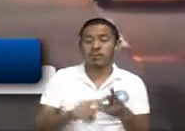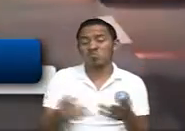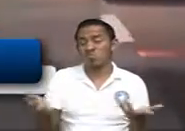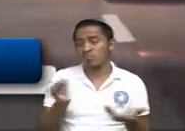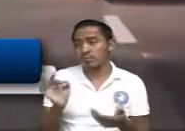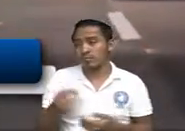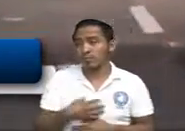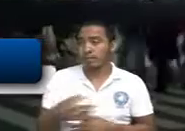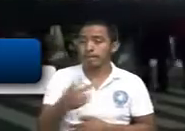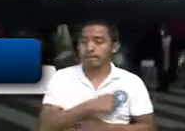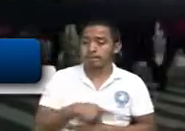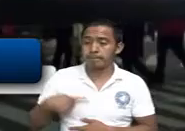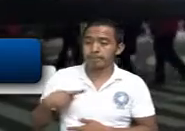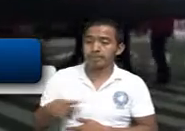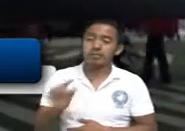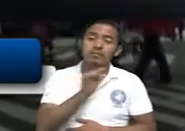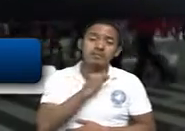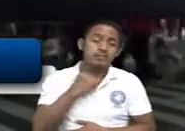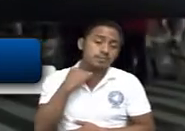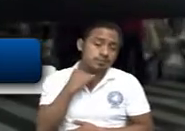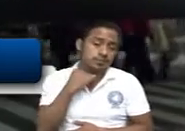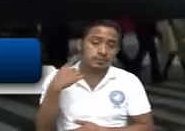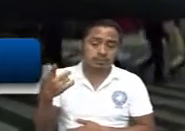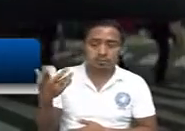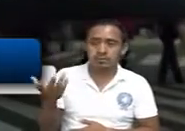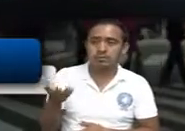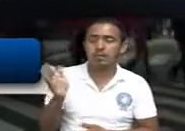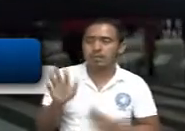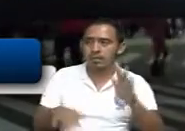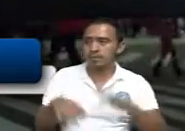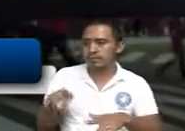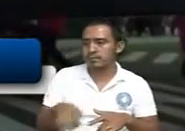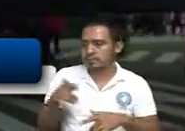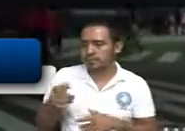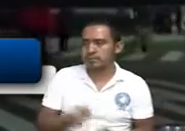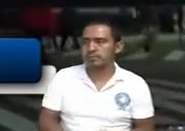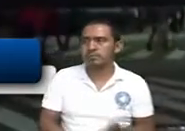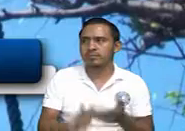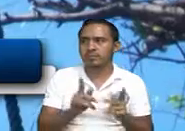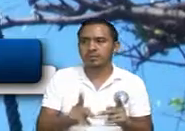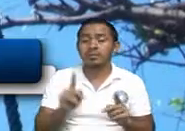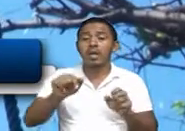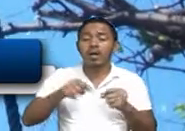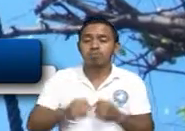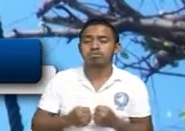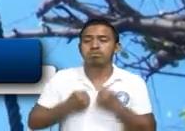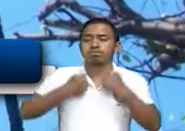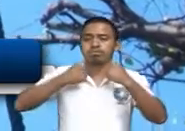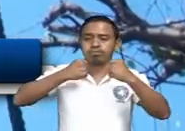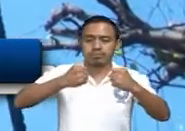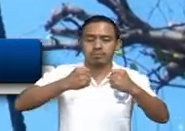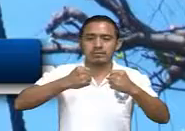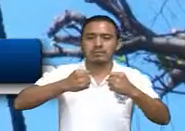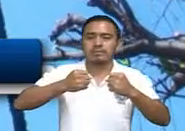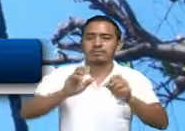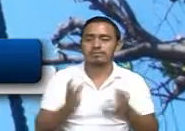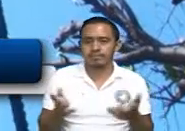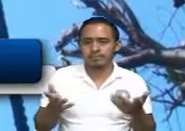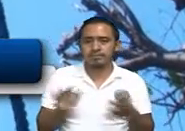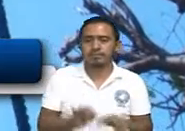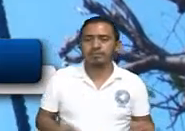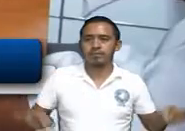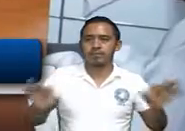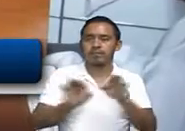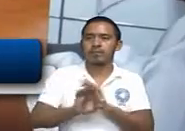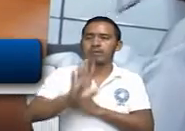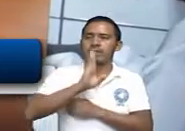sea el pastor, el padre, porque muchas veces eso pues a la gente le fortalece, le ayuda. Lo importante es hablar el tema,